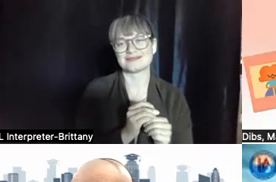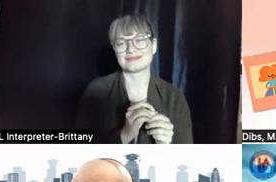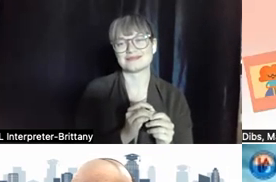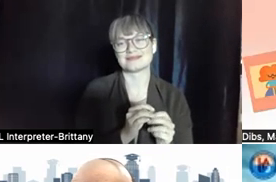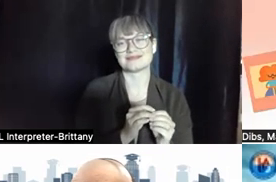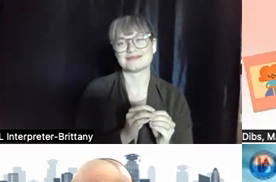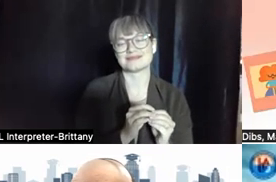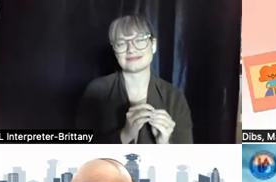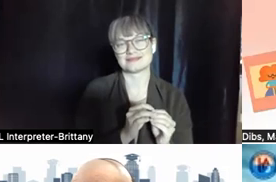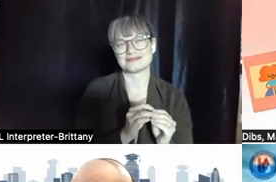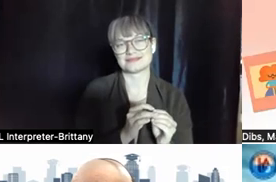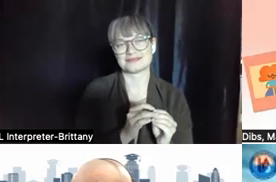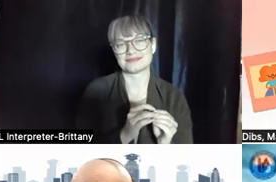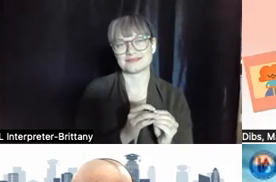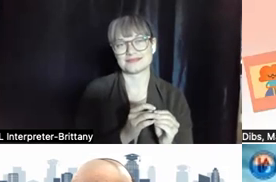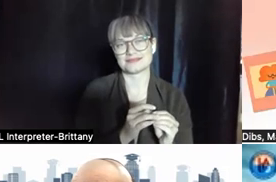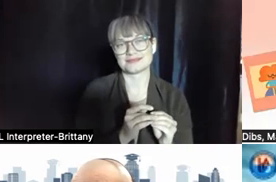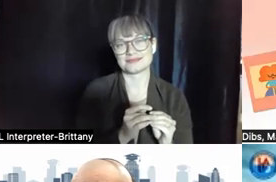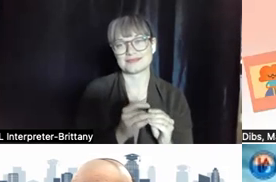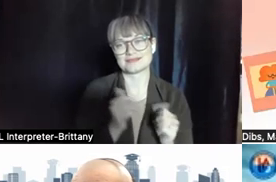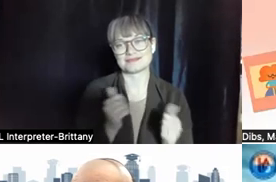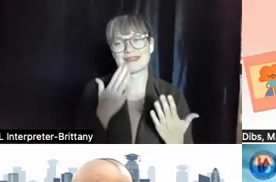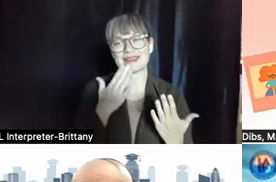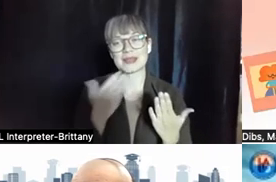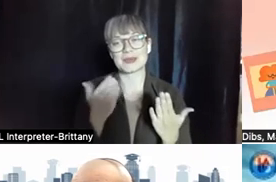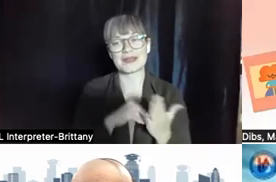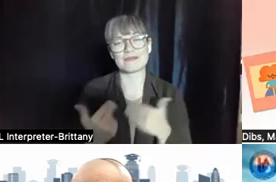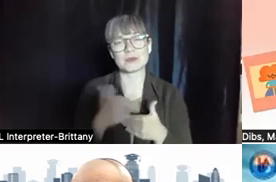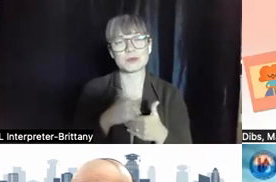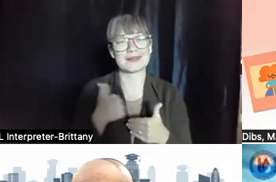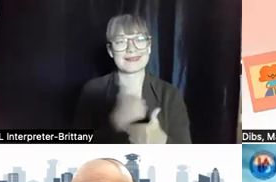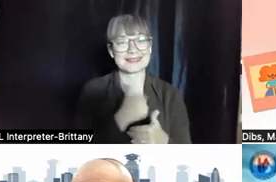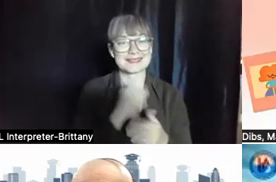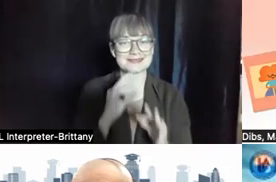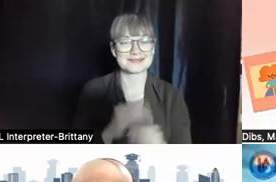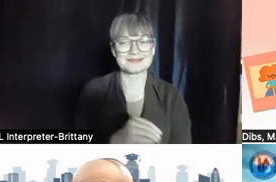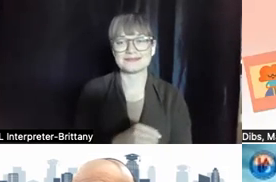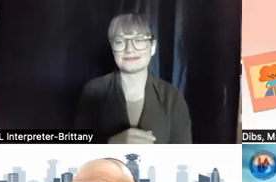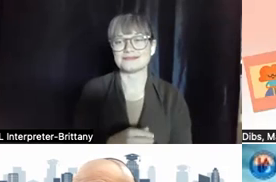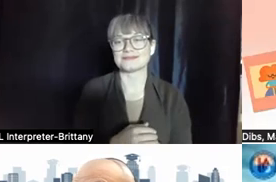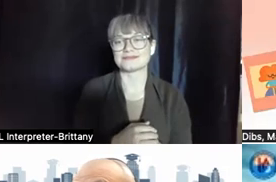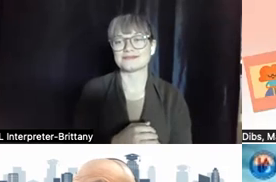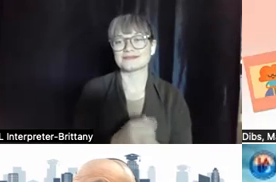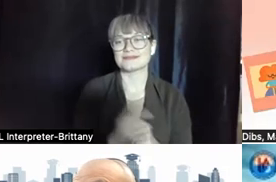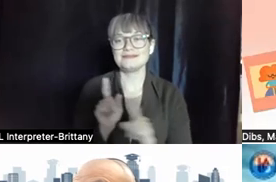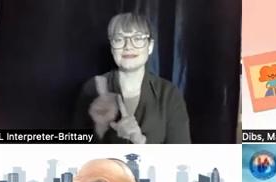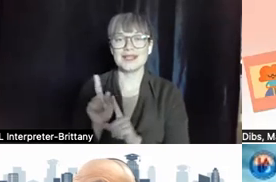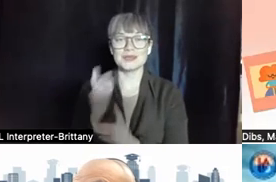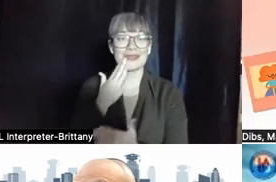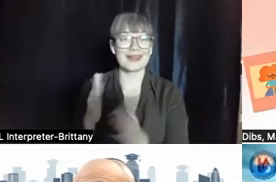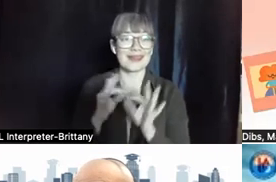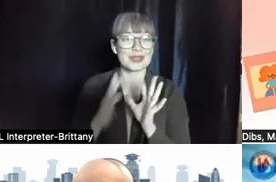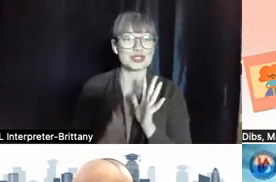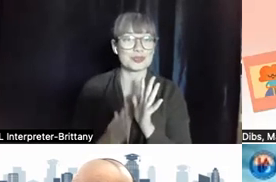para las prácticas restaurativas y los talleres sobre comportamiento positivo. Gracias por estar aquí. También